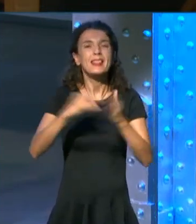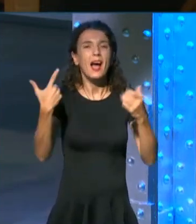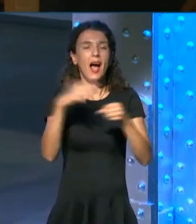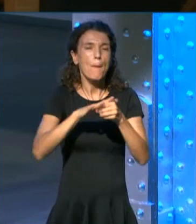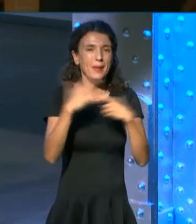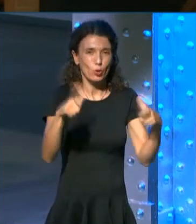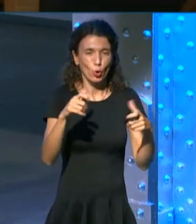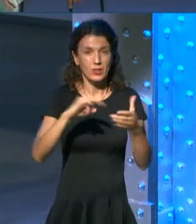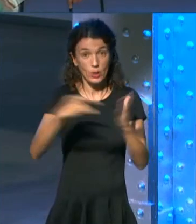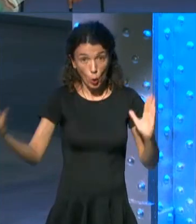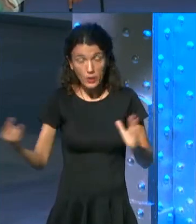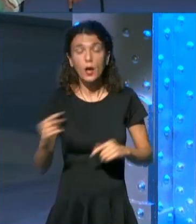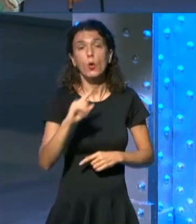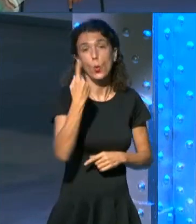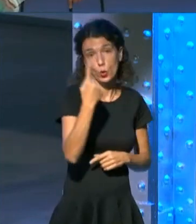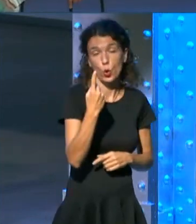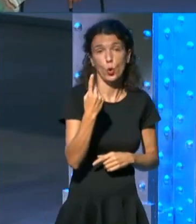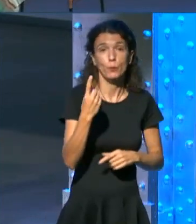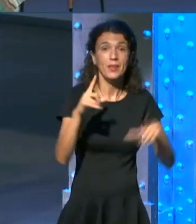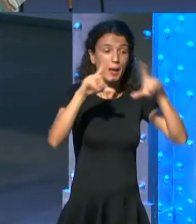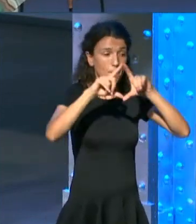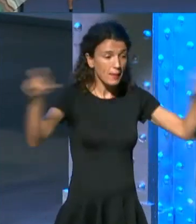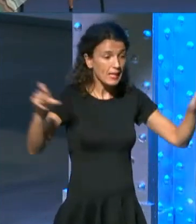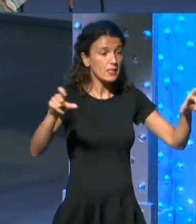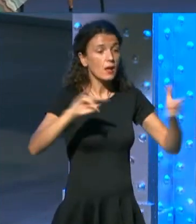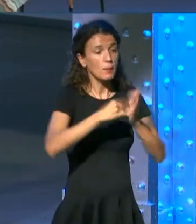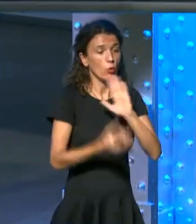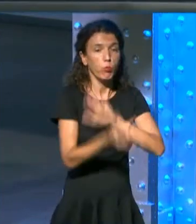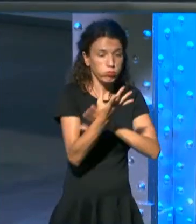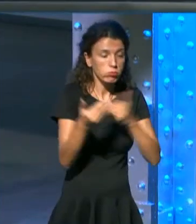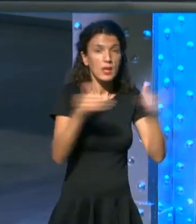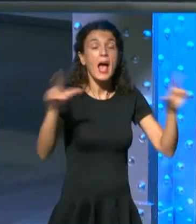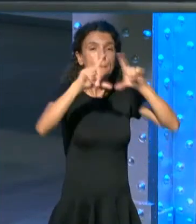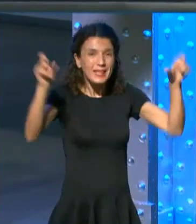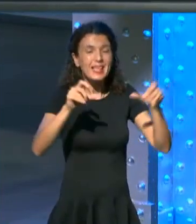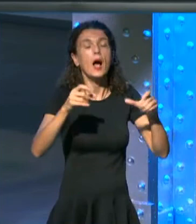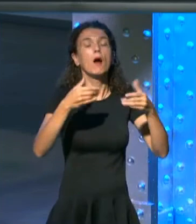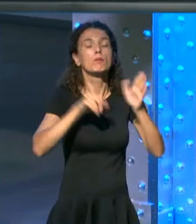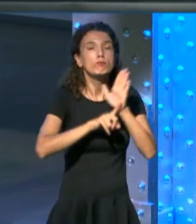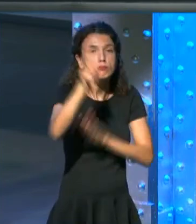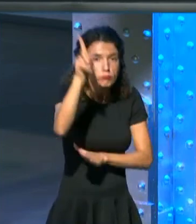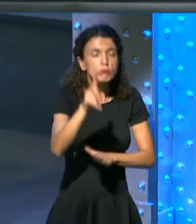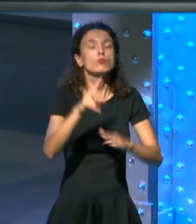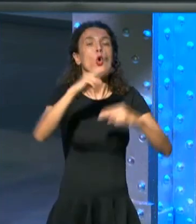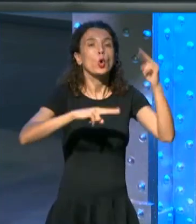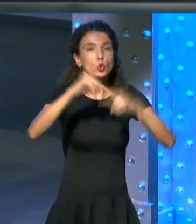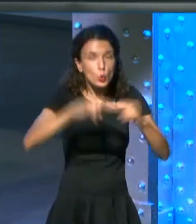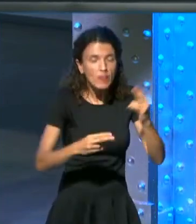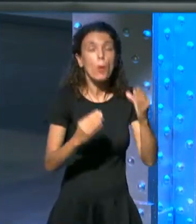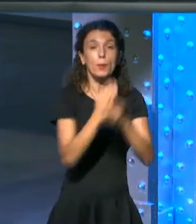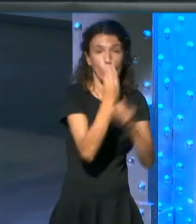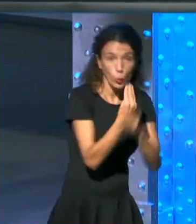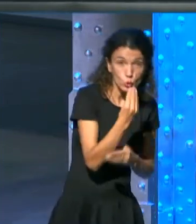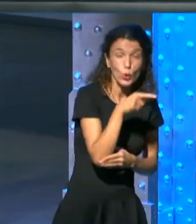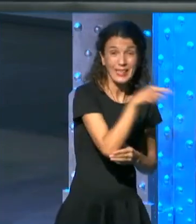por ejemplo, uno de ellos, Lean Startup, no es exclusivo de la tecnología, es de empresas emergentes que están construyendo y definiendo productos a la vez. Y